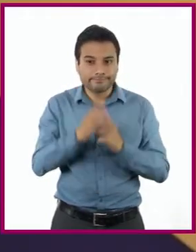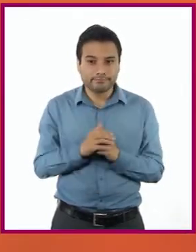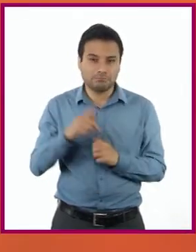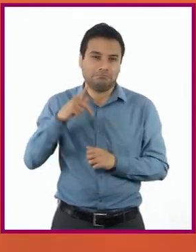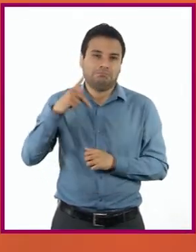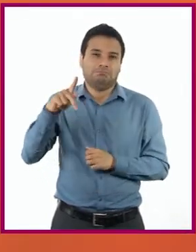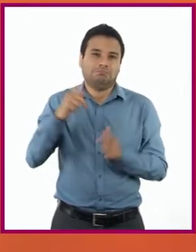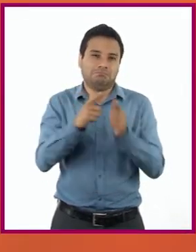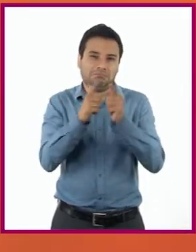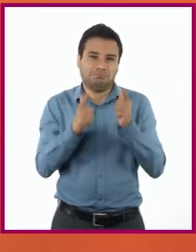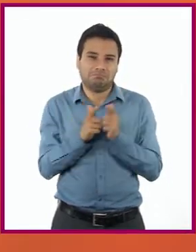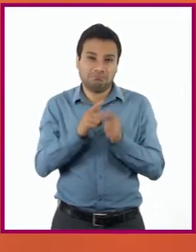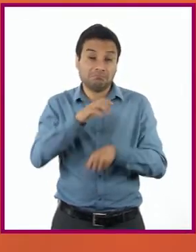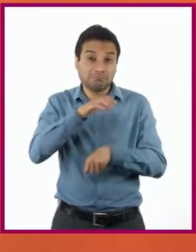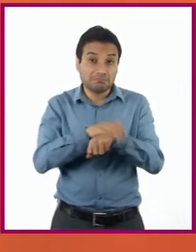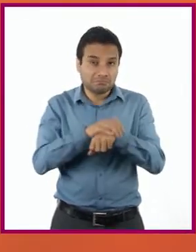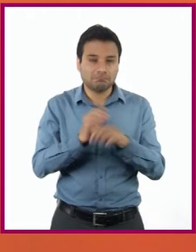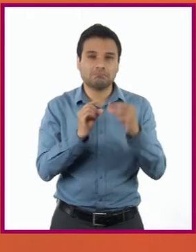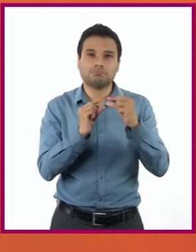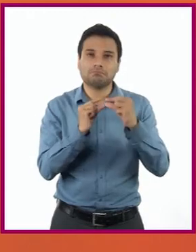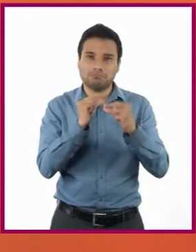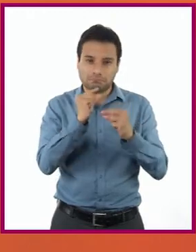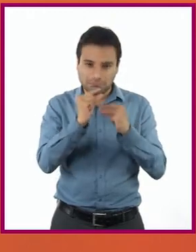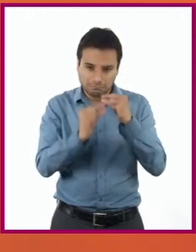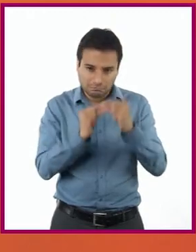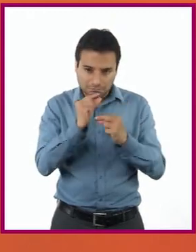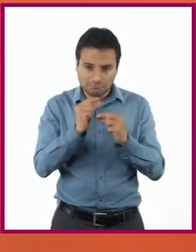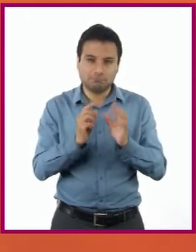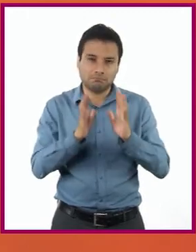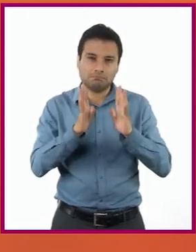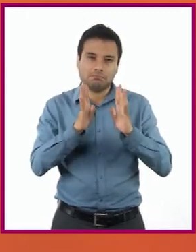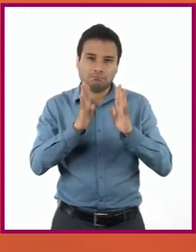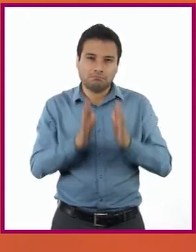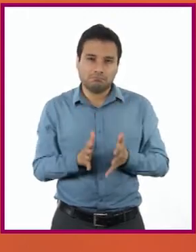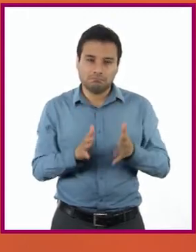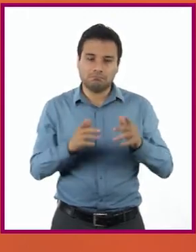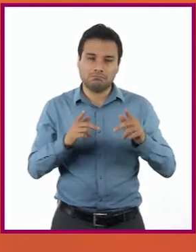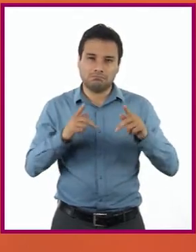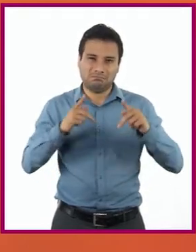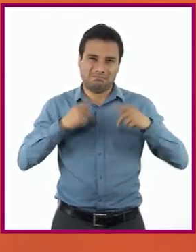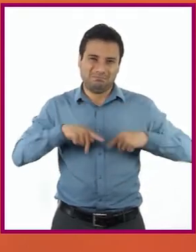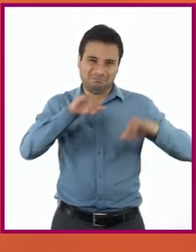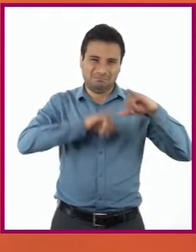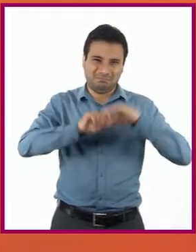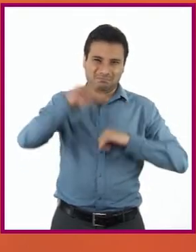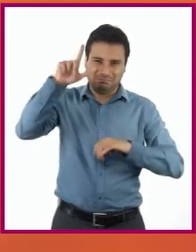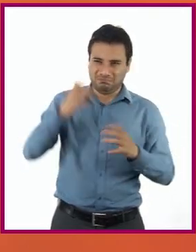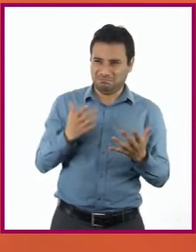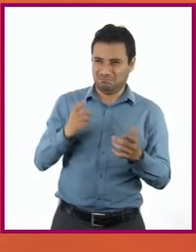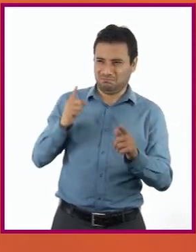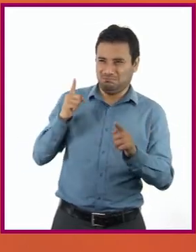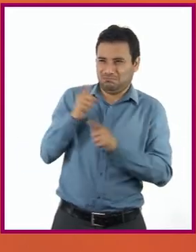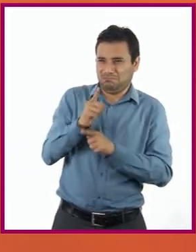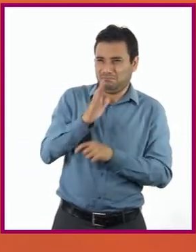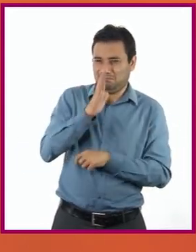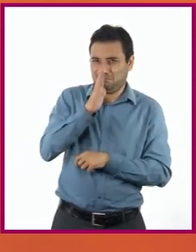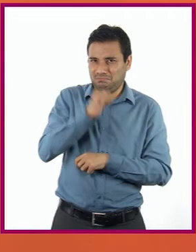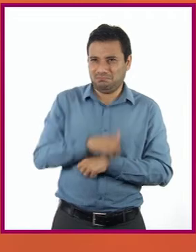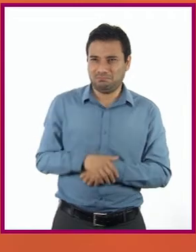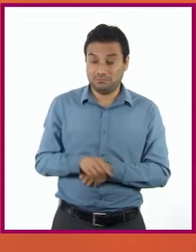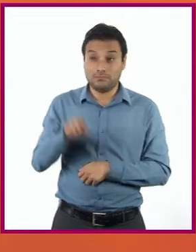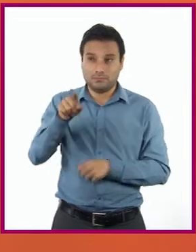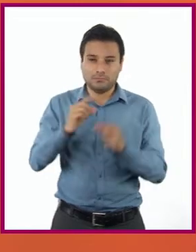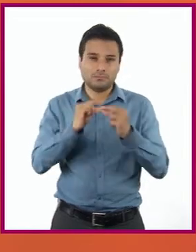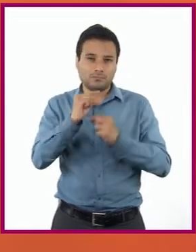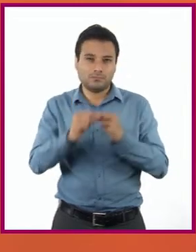seguidores ganaron notoriedad y fueron confrontados por varios científicos de la época, aunque su fuerza fue